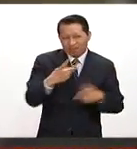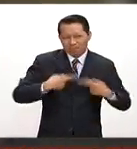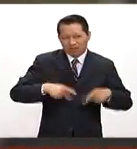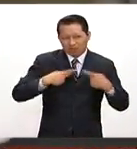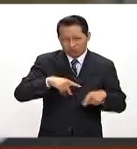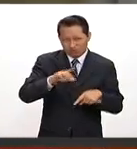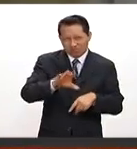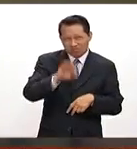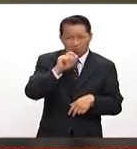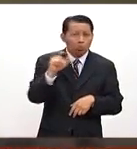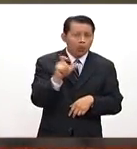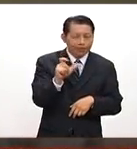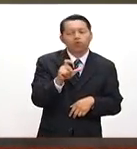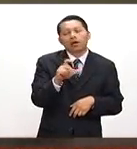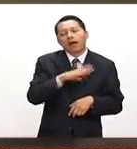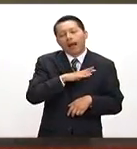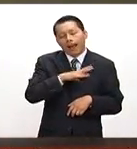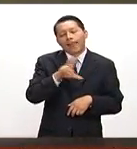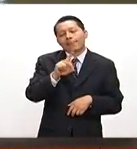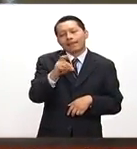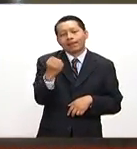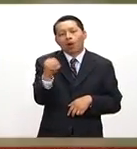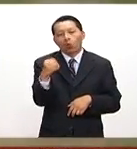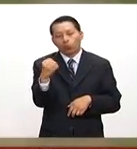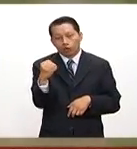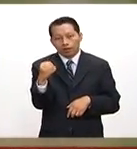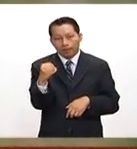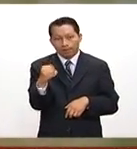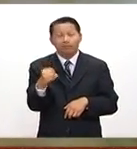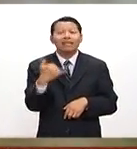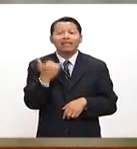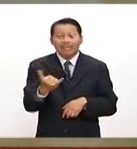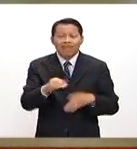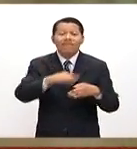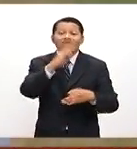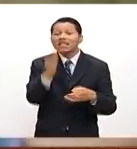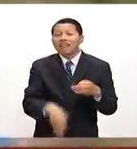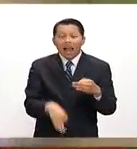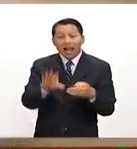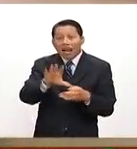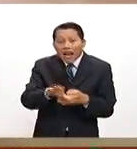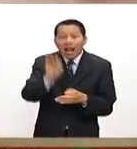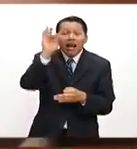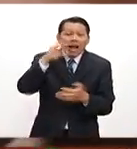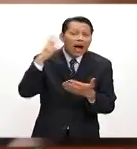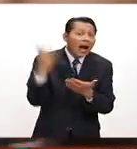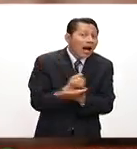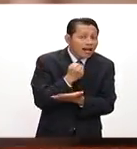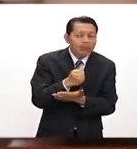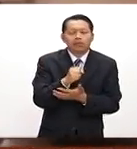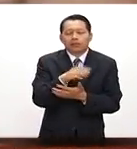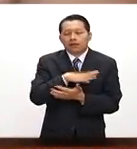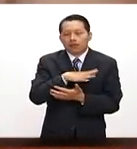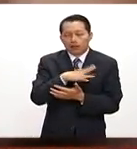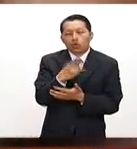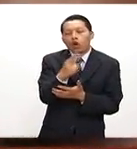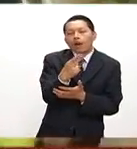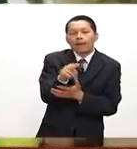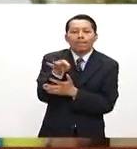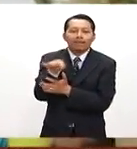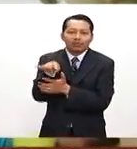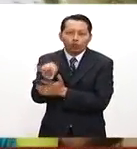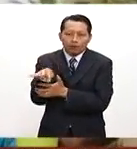octubre. Uh-huh. Y la competencia final, la gran final, se va a llevar a cabo el 19 de noviembre, en donde los